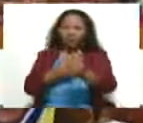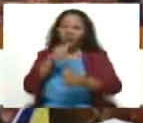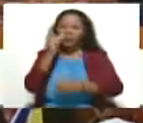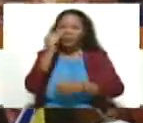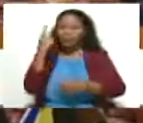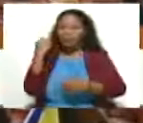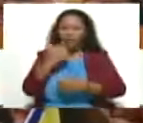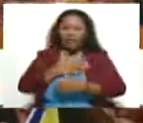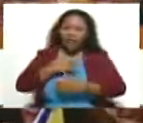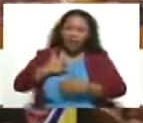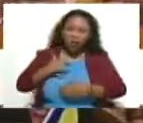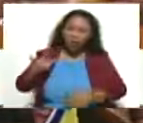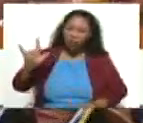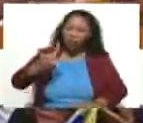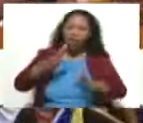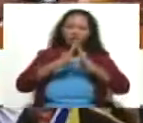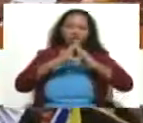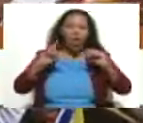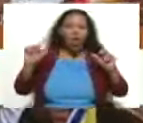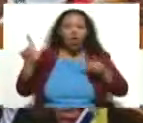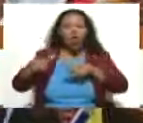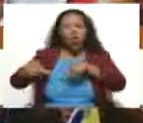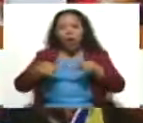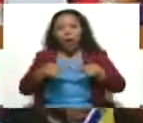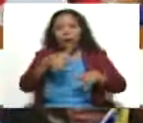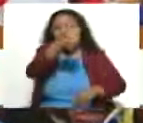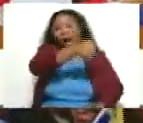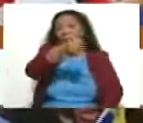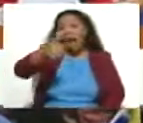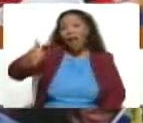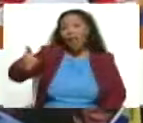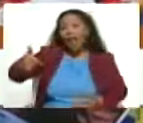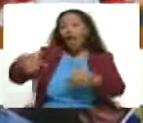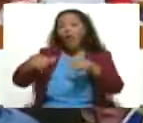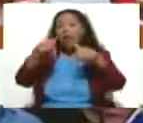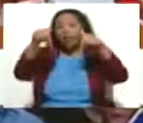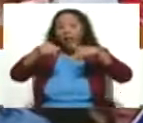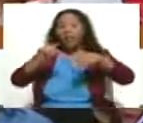los sectores, están en cada municipio del Delta,